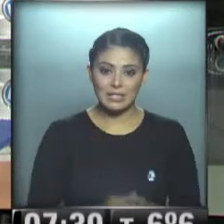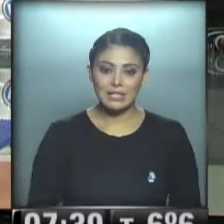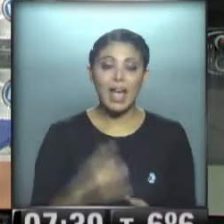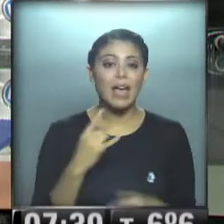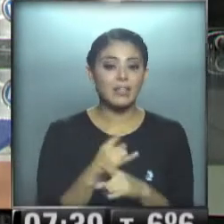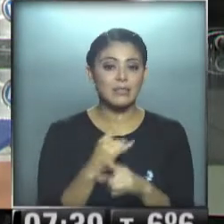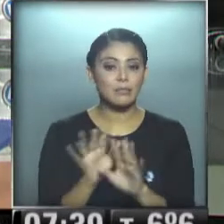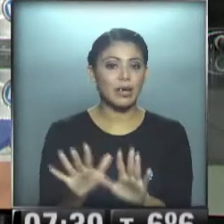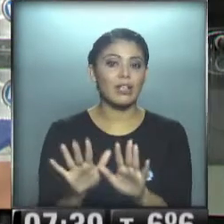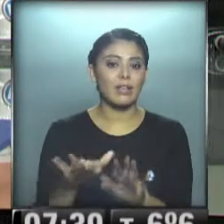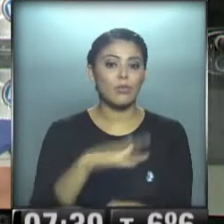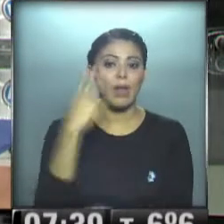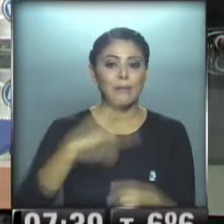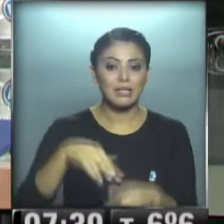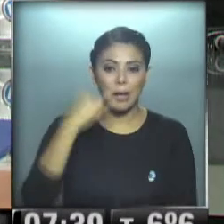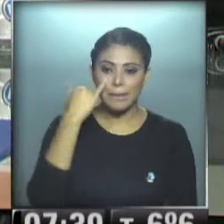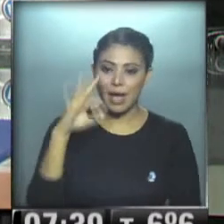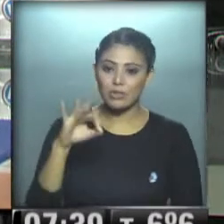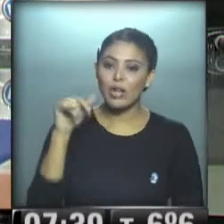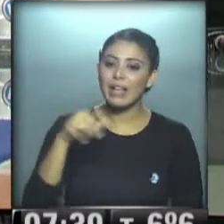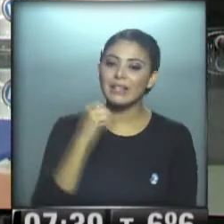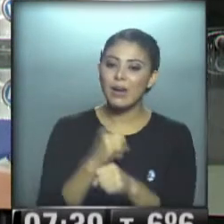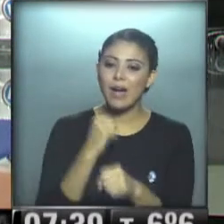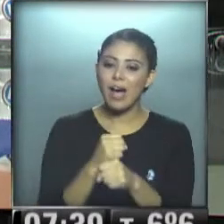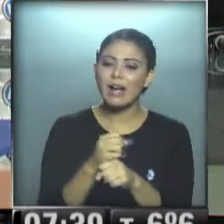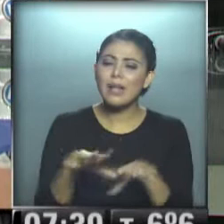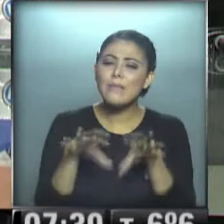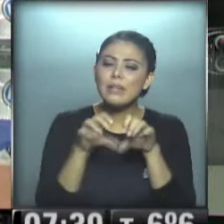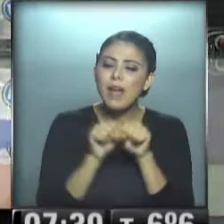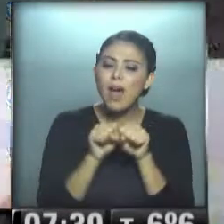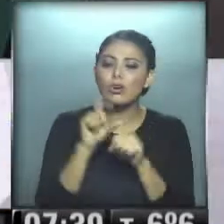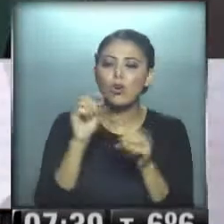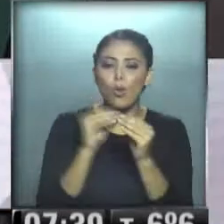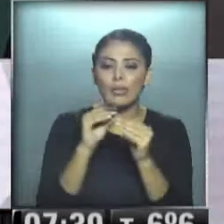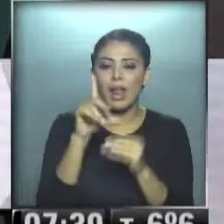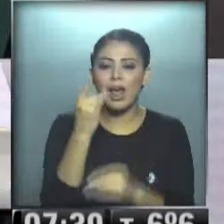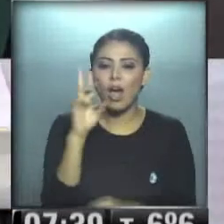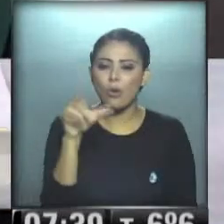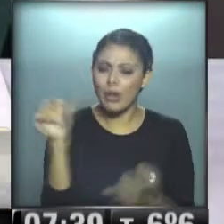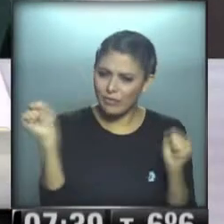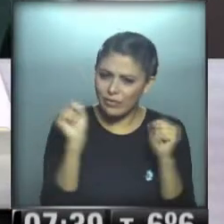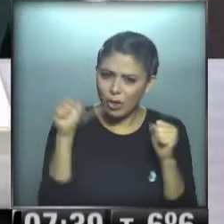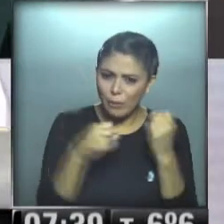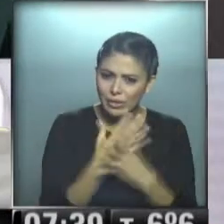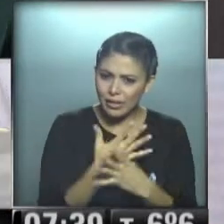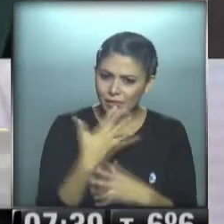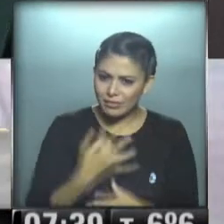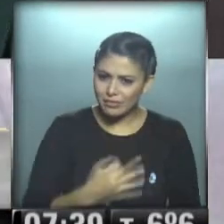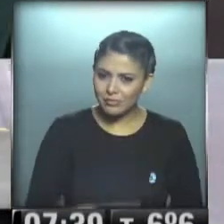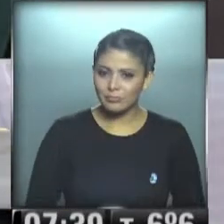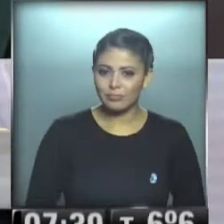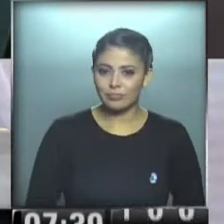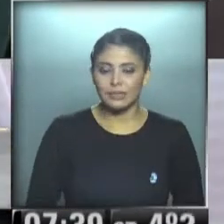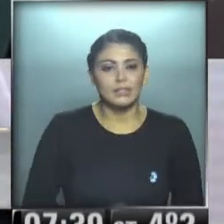allí en plaza de mayo claro que sí está trabajando desde muy tempranito laura mayor que laura con mucho frío en esta mañana